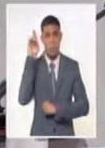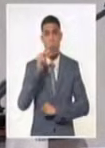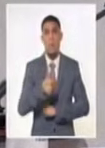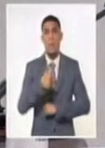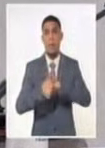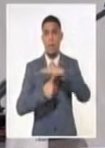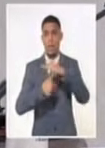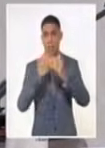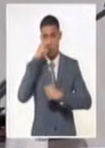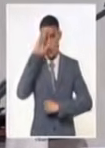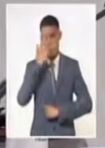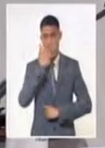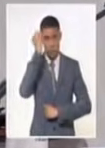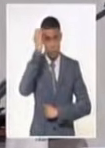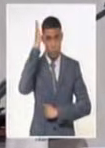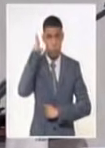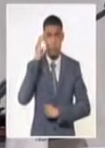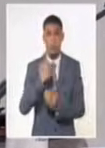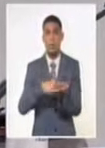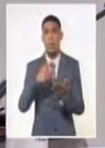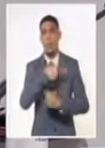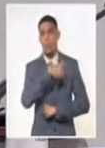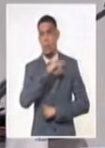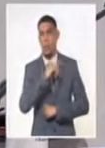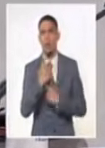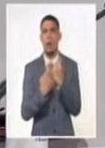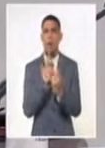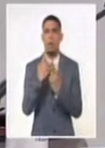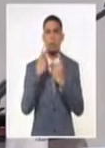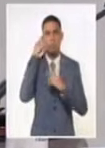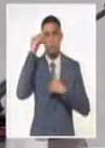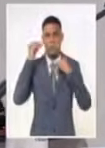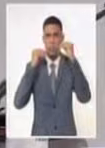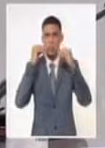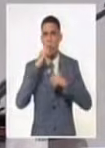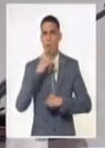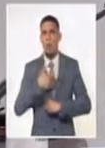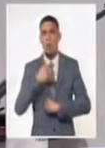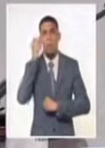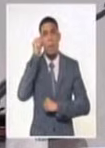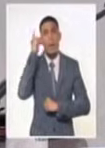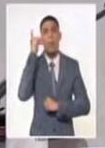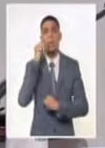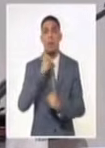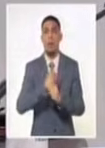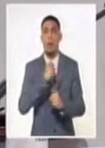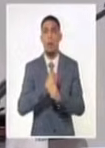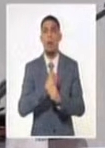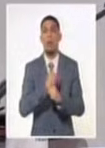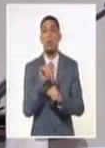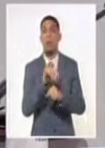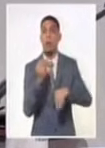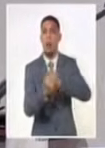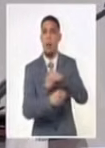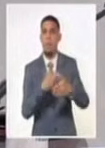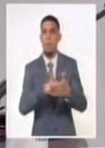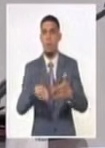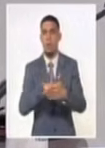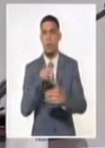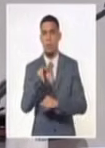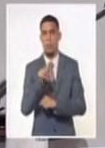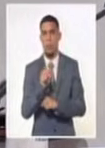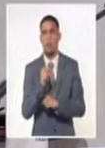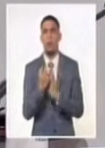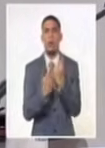pasada semana, pues se han ido analizando las experiencias del primer mes transcurrido y también se han ido adoptando